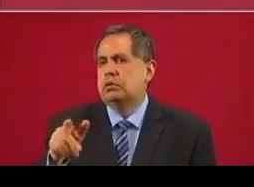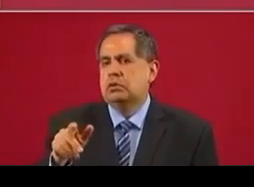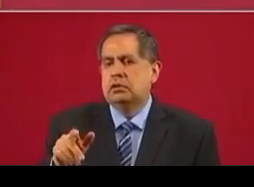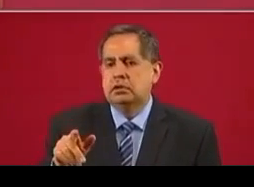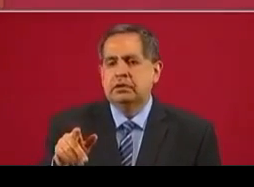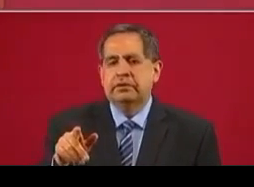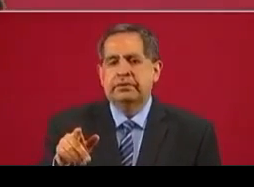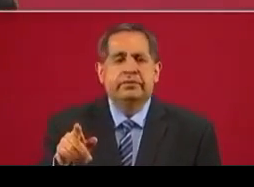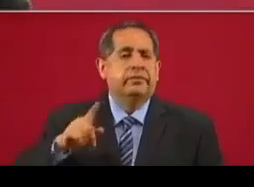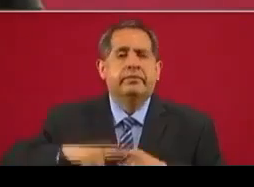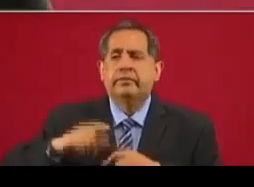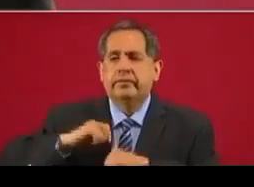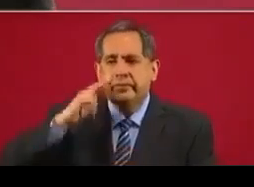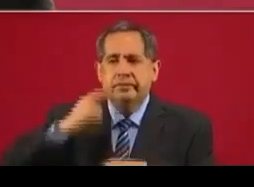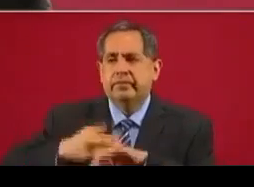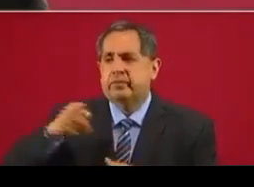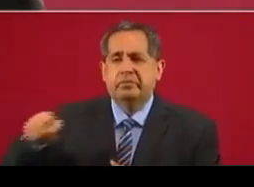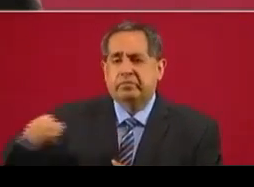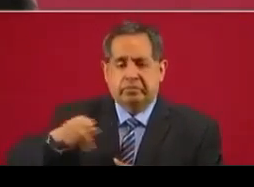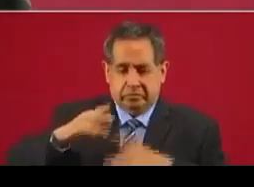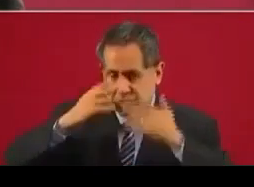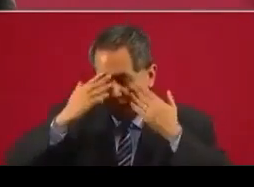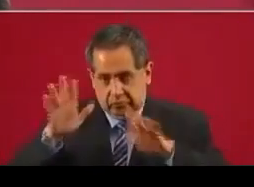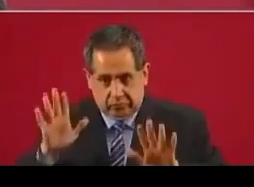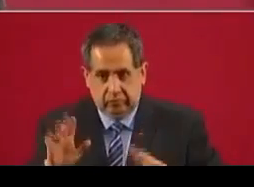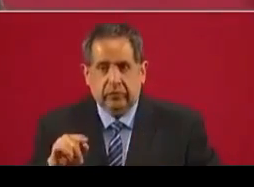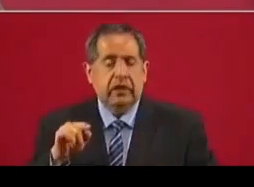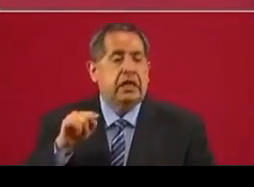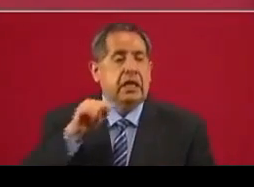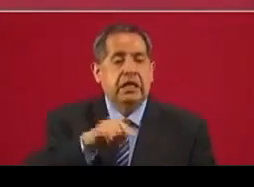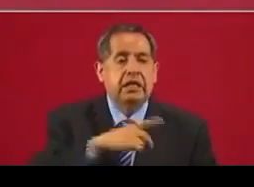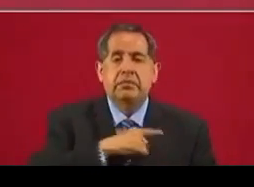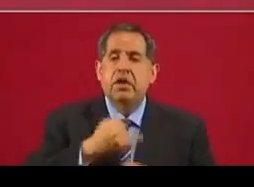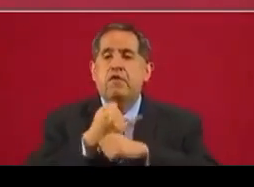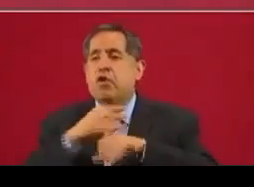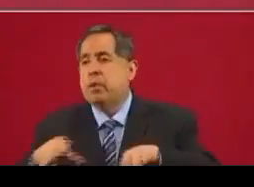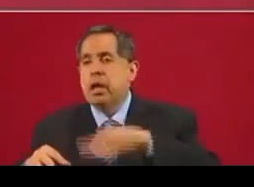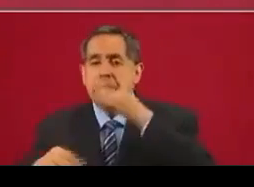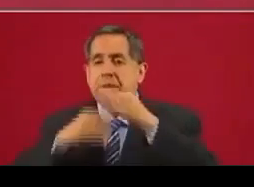la instancia correspondiente del poder judicial informar